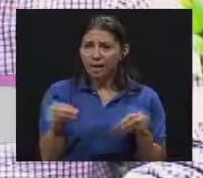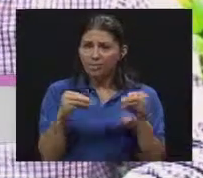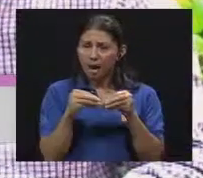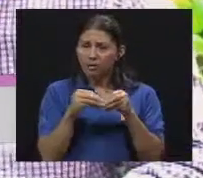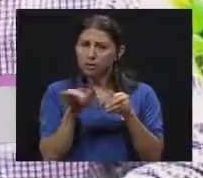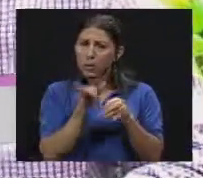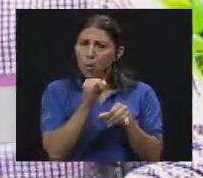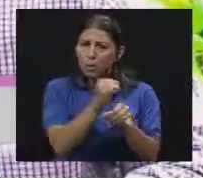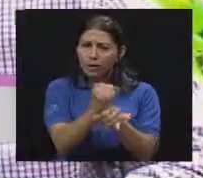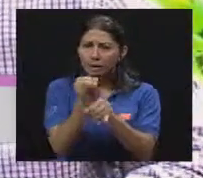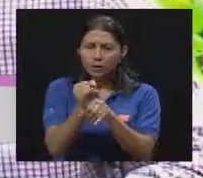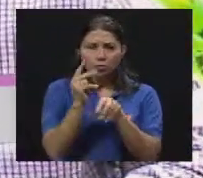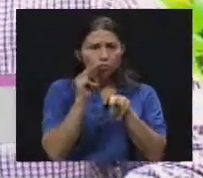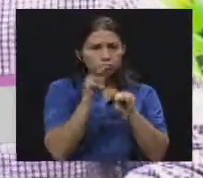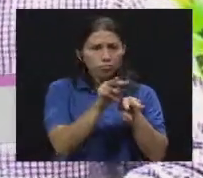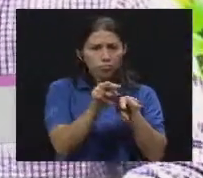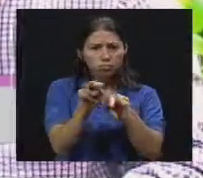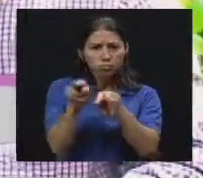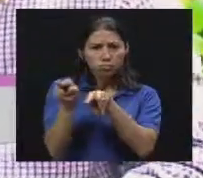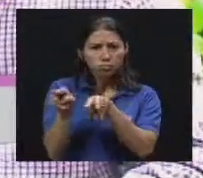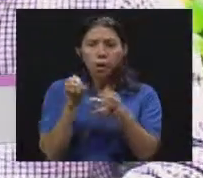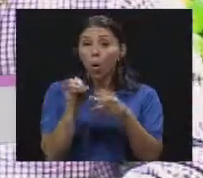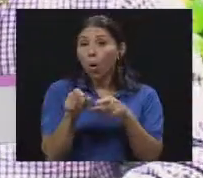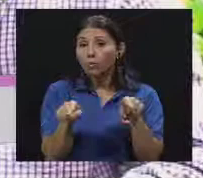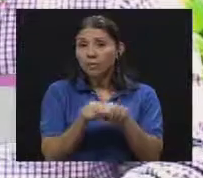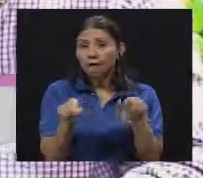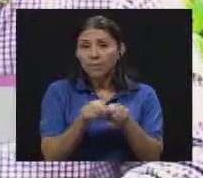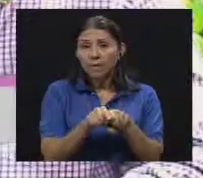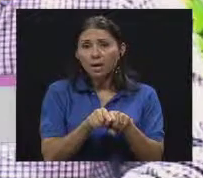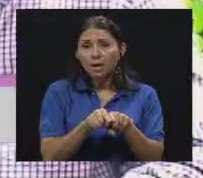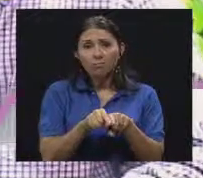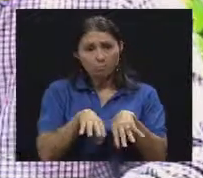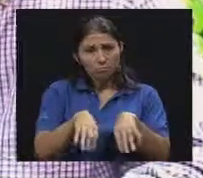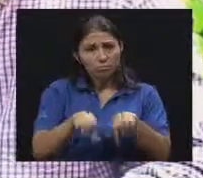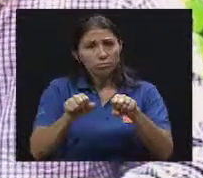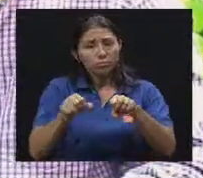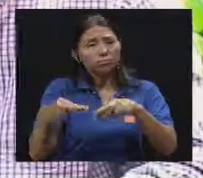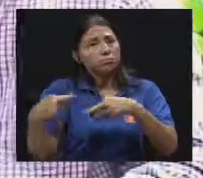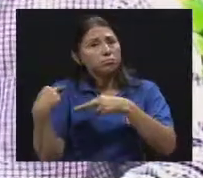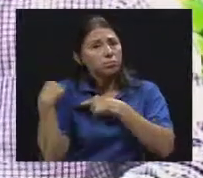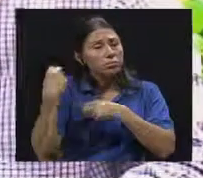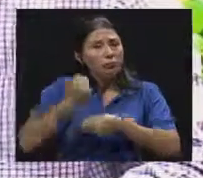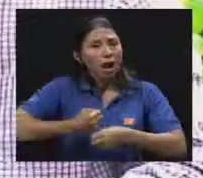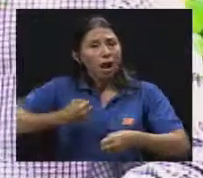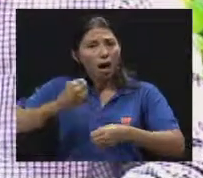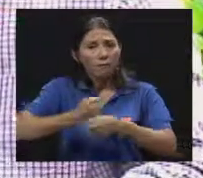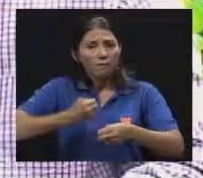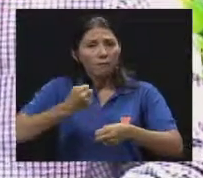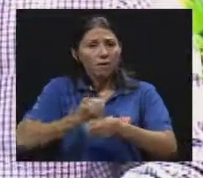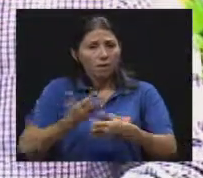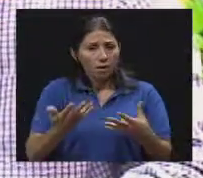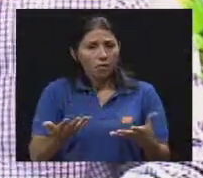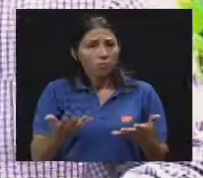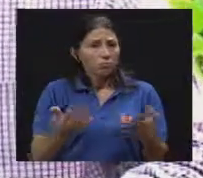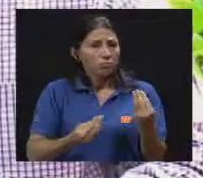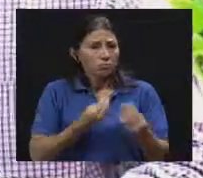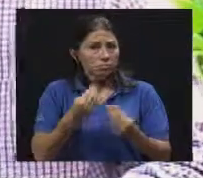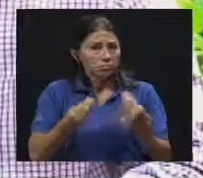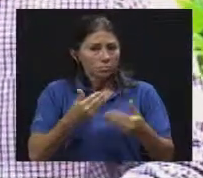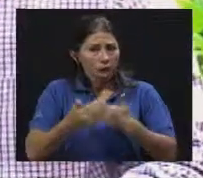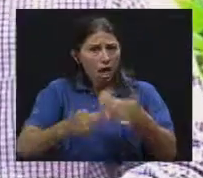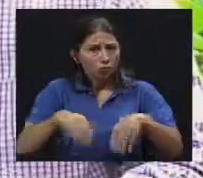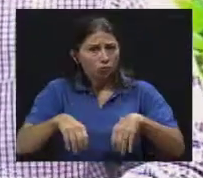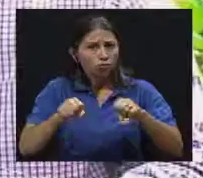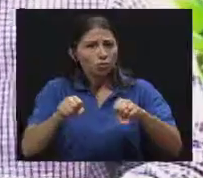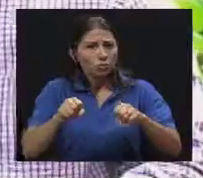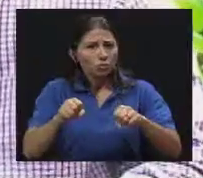más desde la rectoría o también tiene importante recargo de trabajo en la parte de ejecución de,